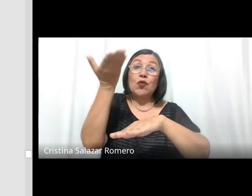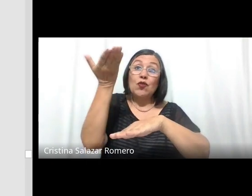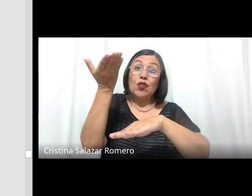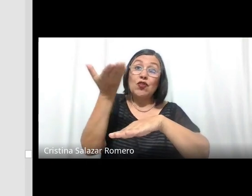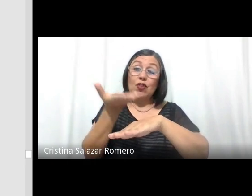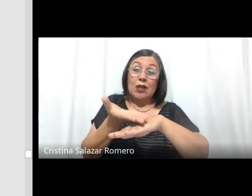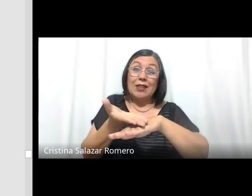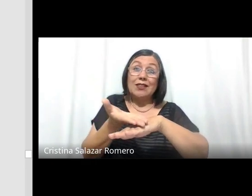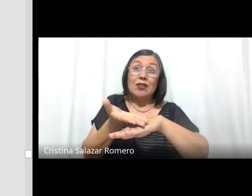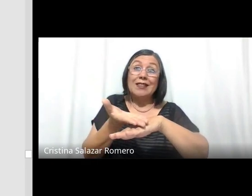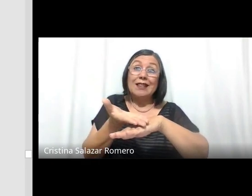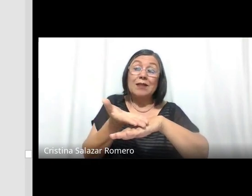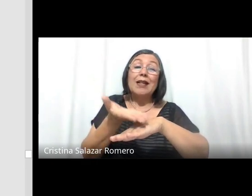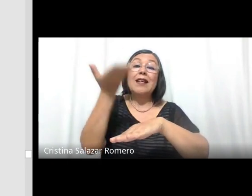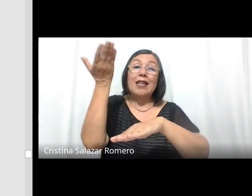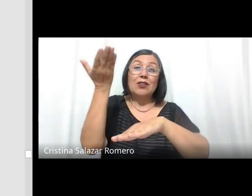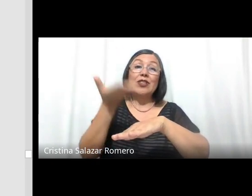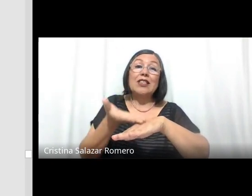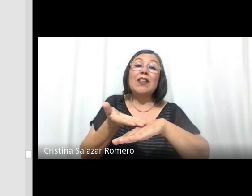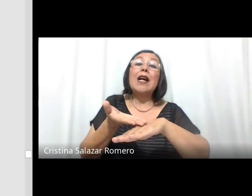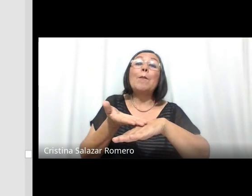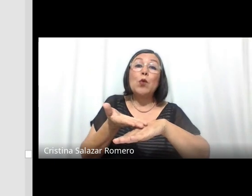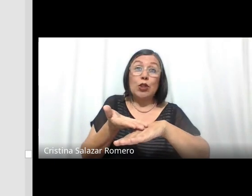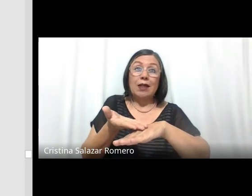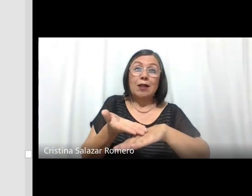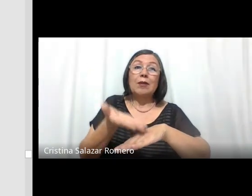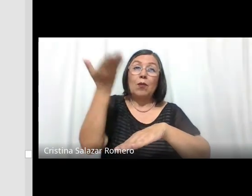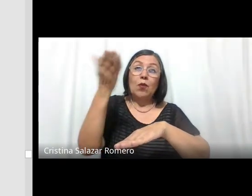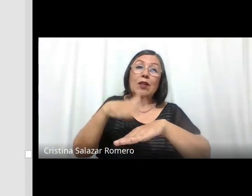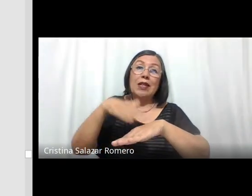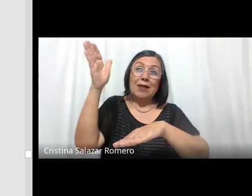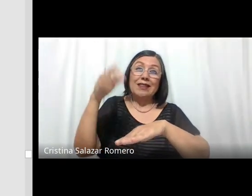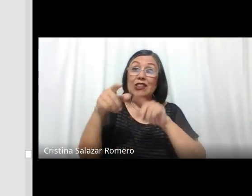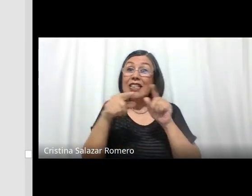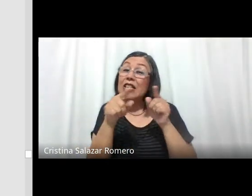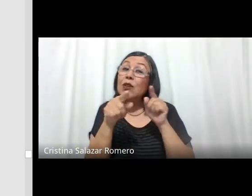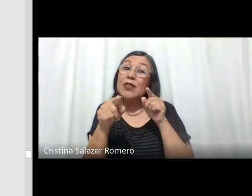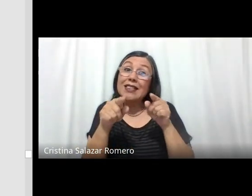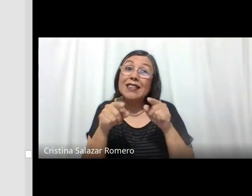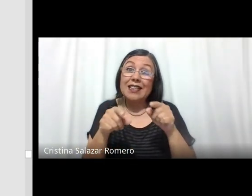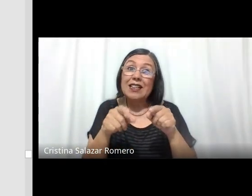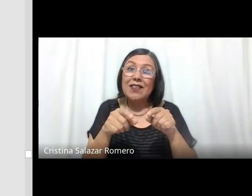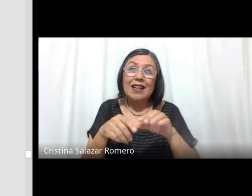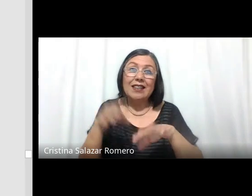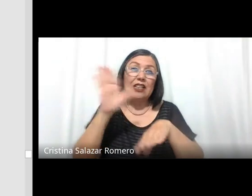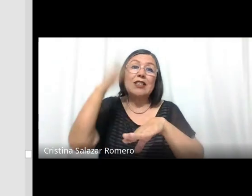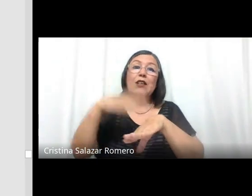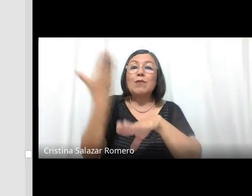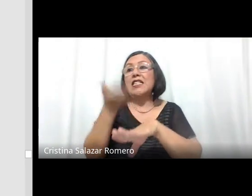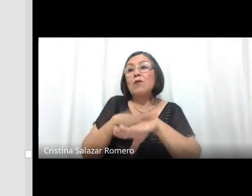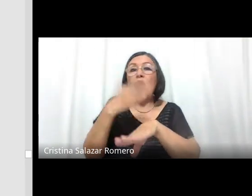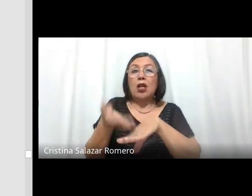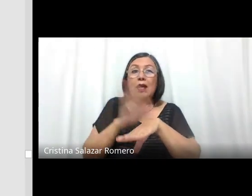dorso con dorso, la orientación hacia arriba, esto significa muy y más. Entonces, es en lo que ustedes se tienen que fijar, que no les